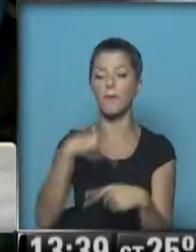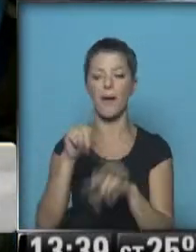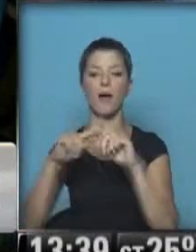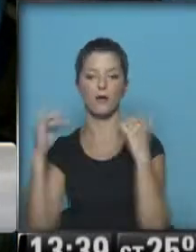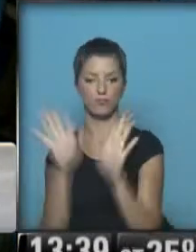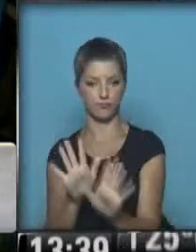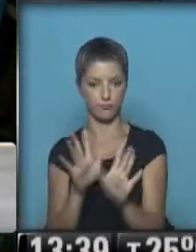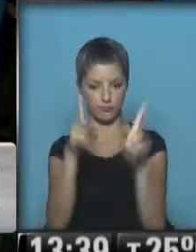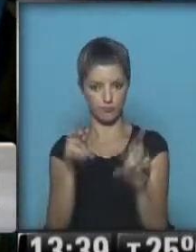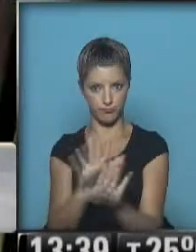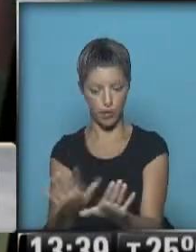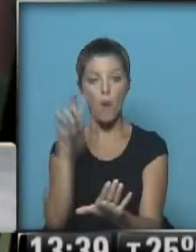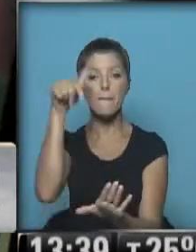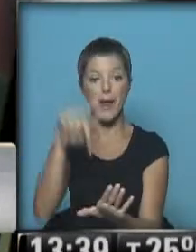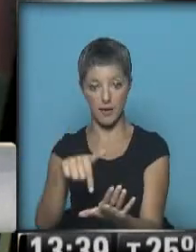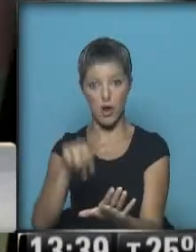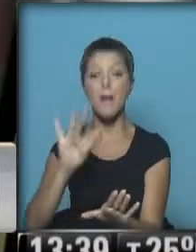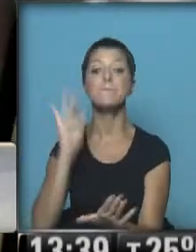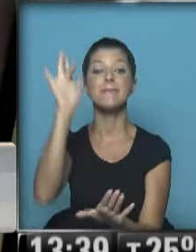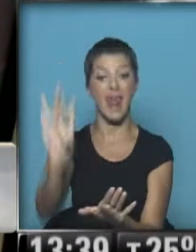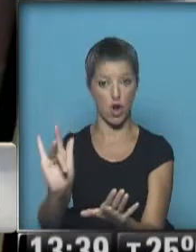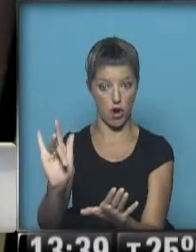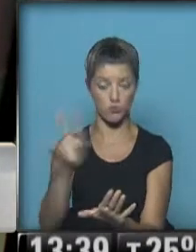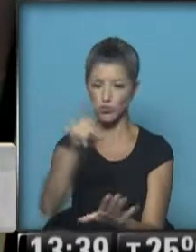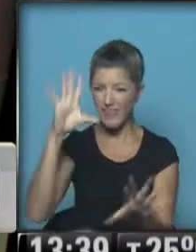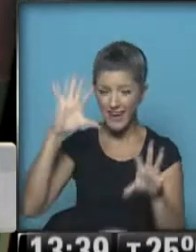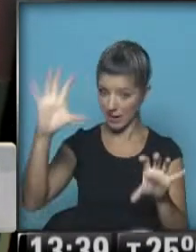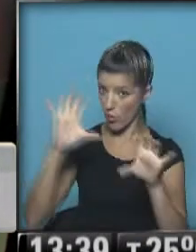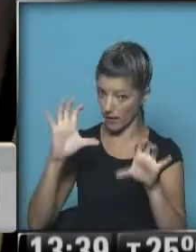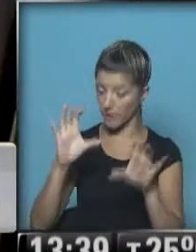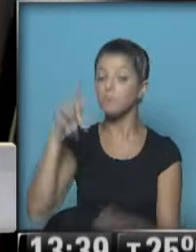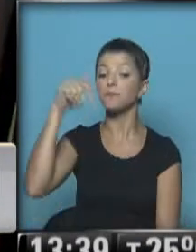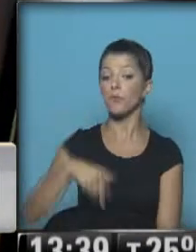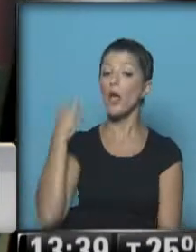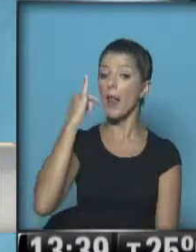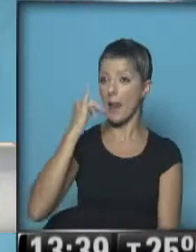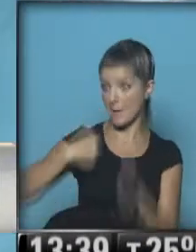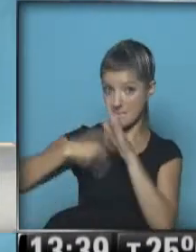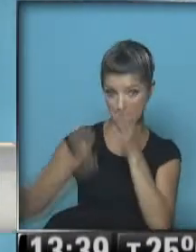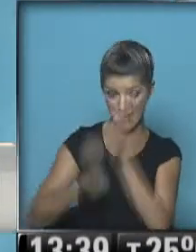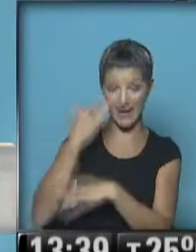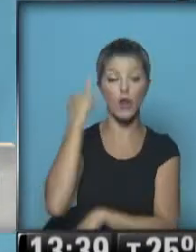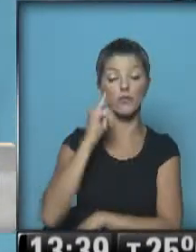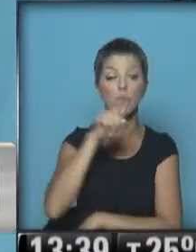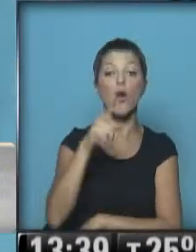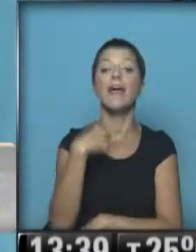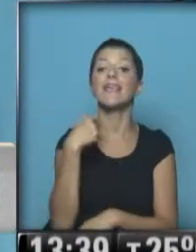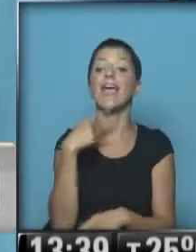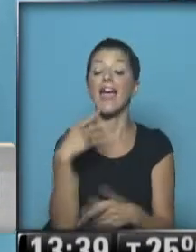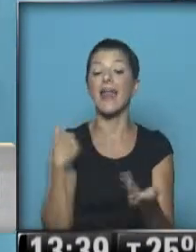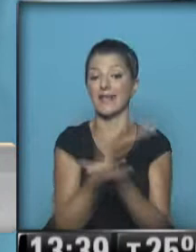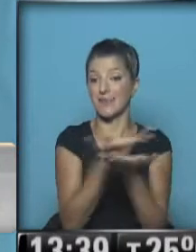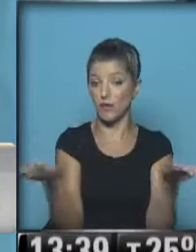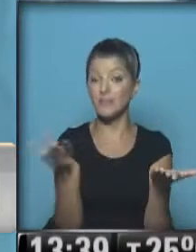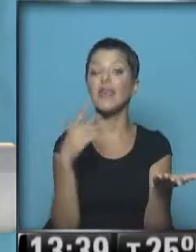intermedio para la jornada del miércoles próximo. Recordemos que habíamos dicho desde las primeras horas de la mañana que las audiencias iban a ser siempre los